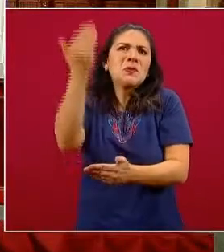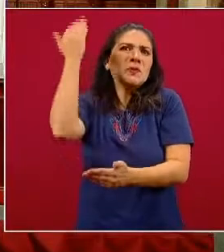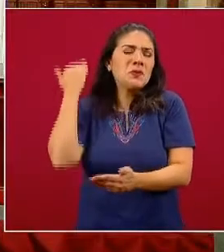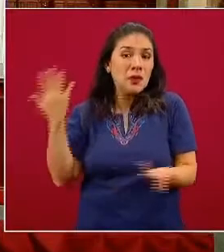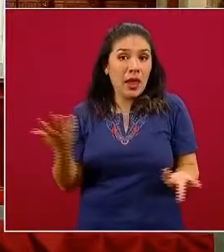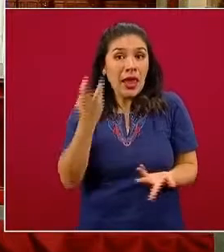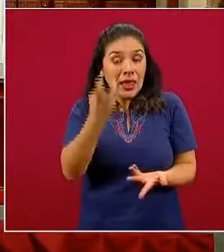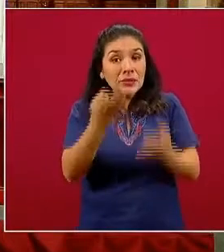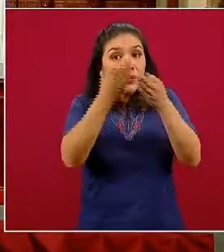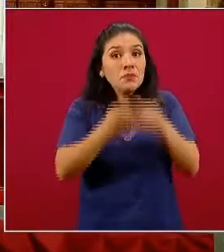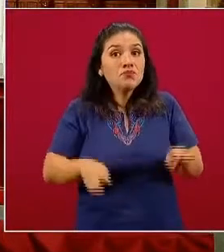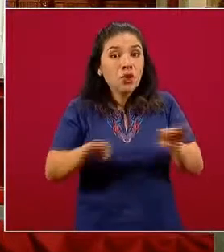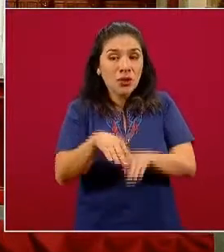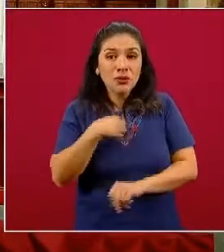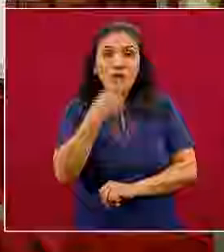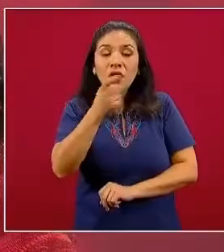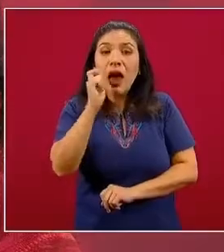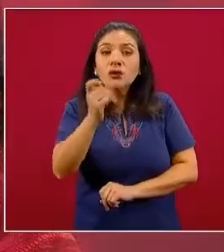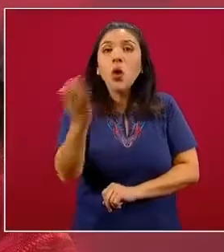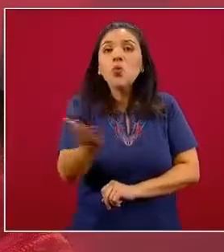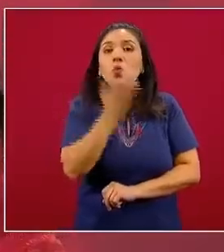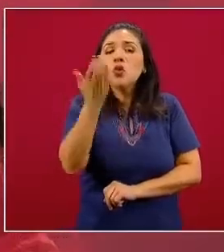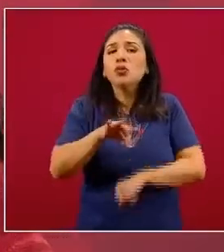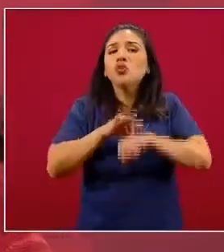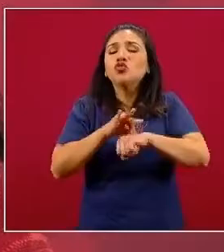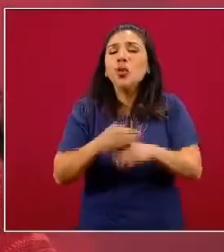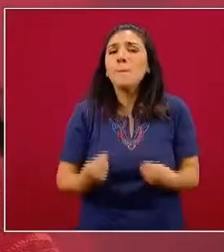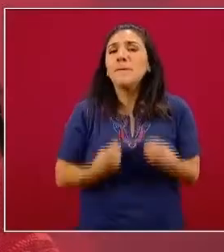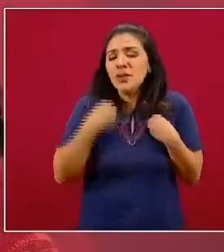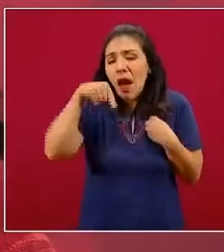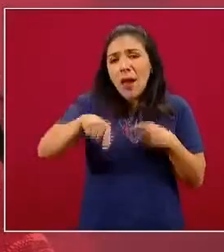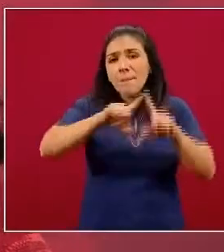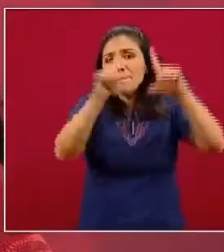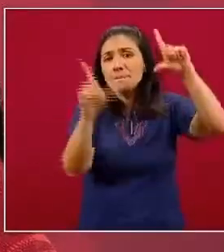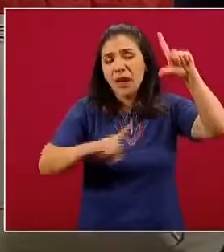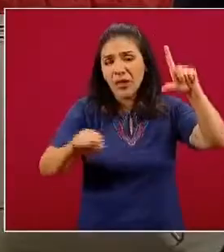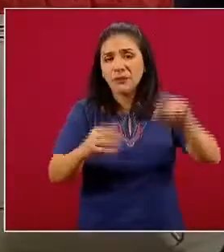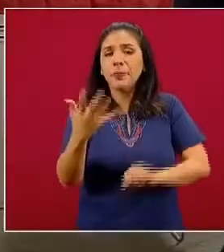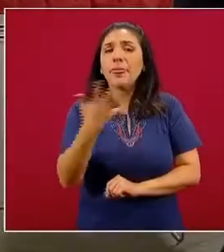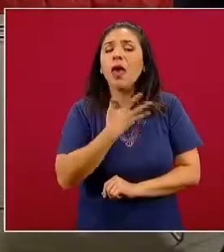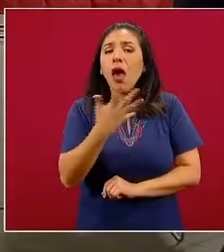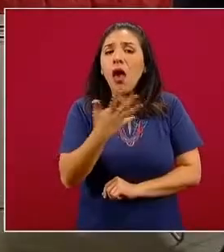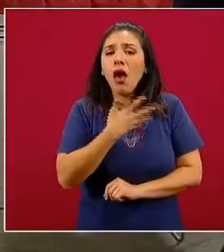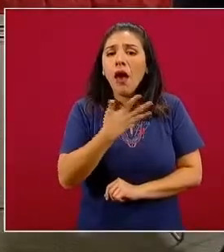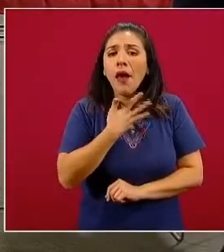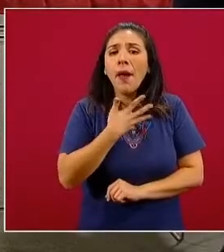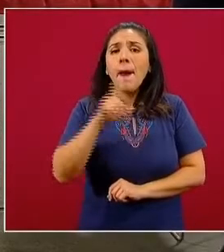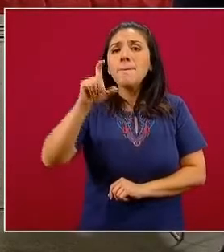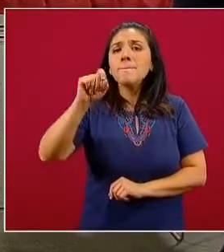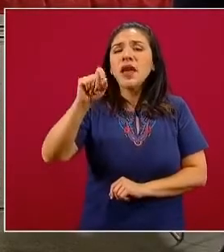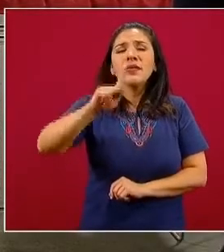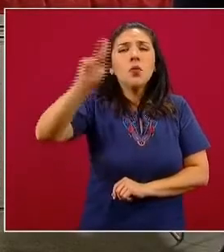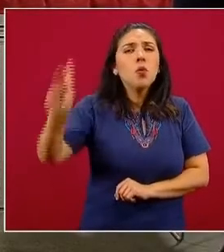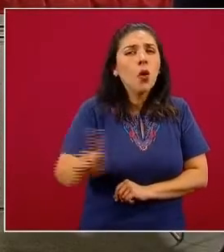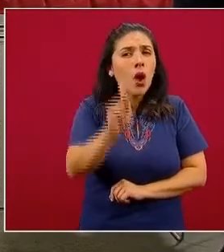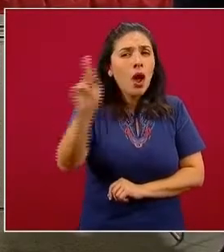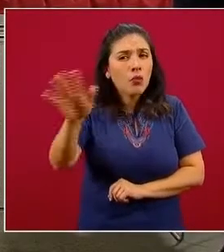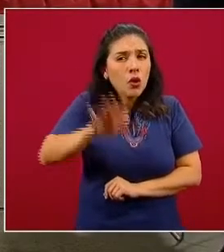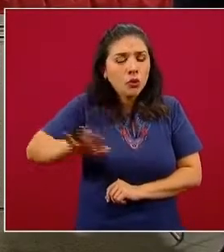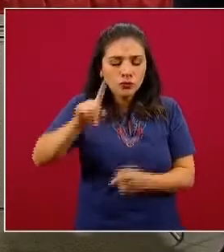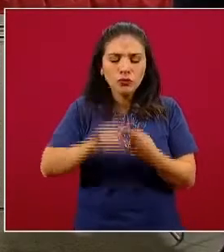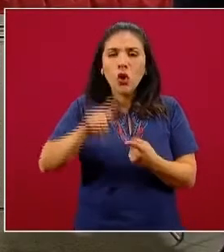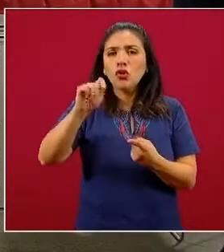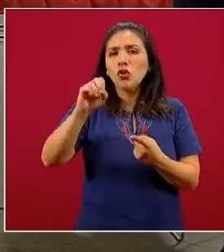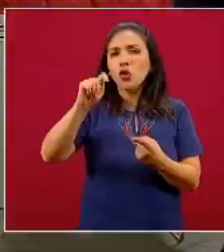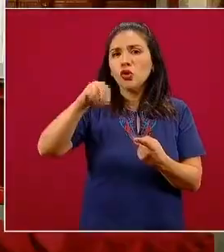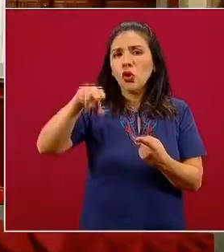importante, como les decía, es que es una tradición viva en todo el país. Estarán 20 pueblos, el